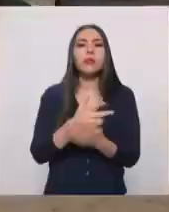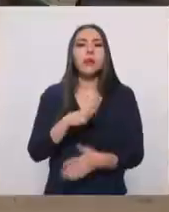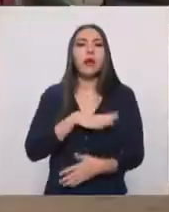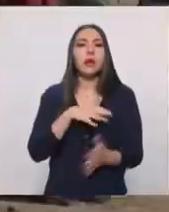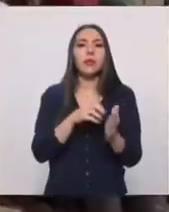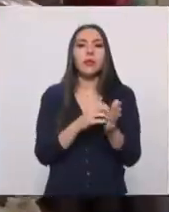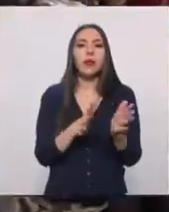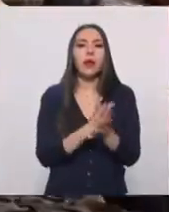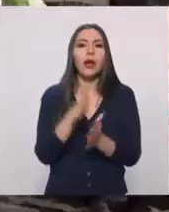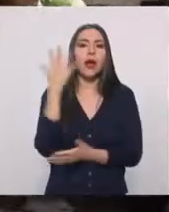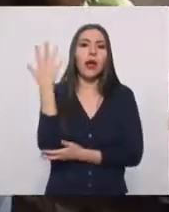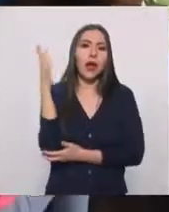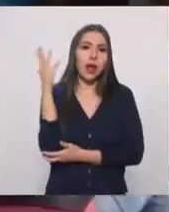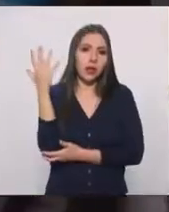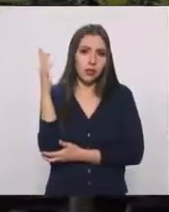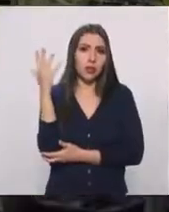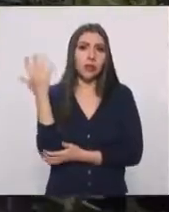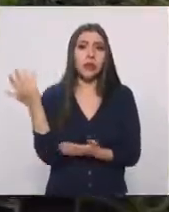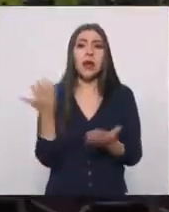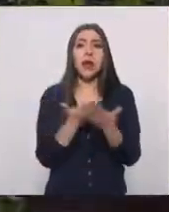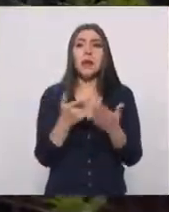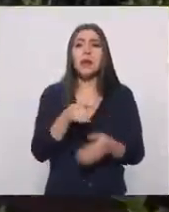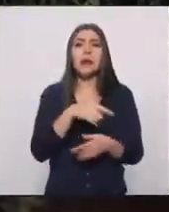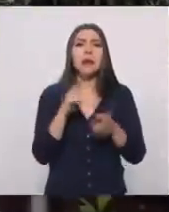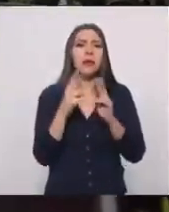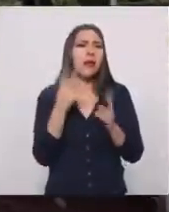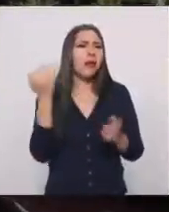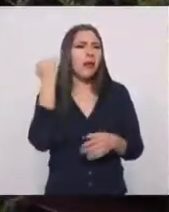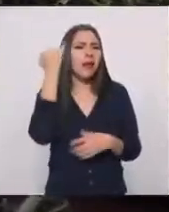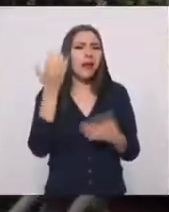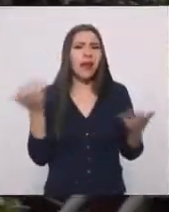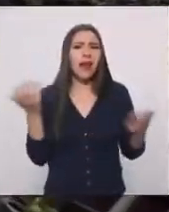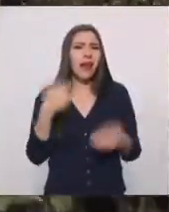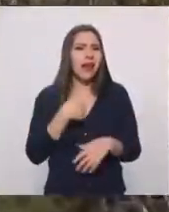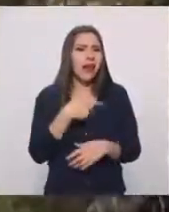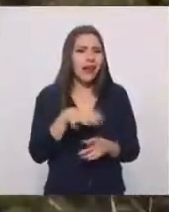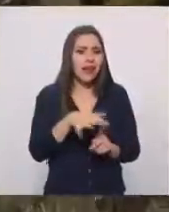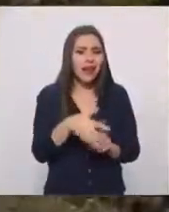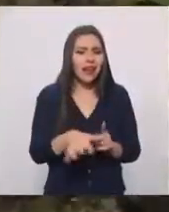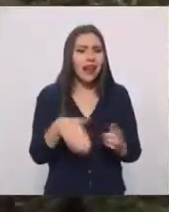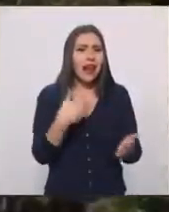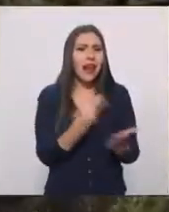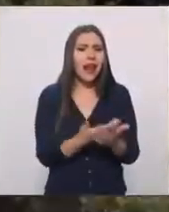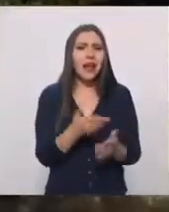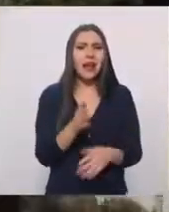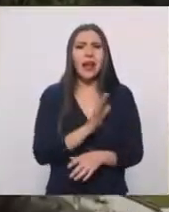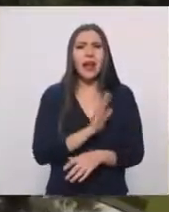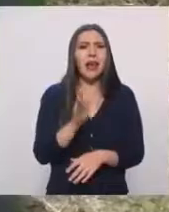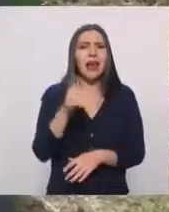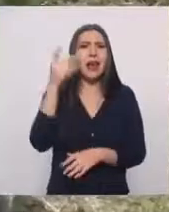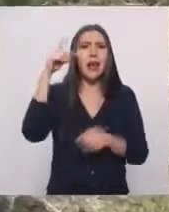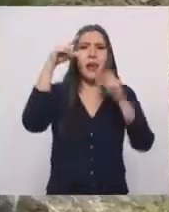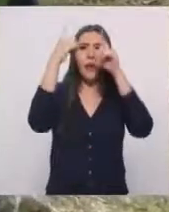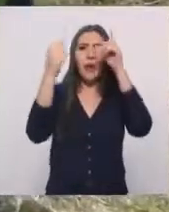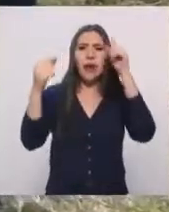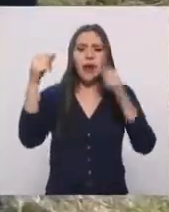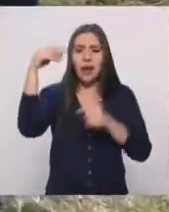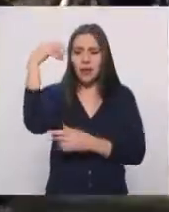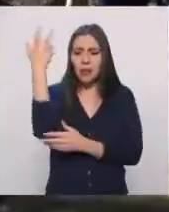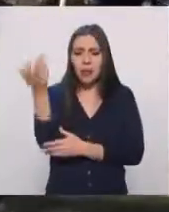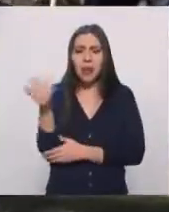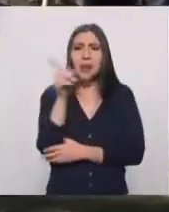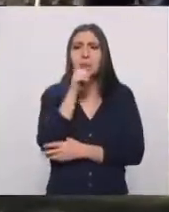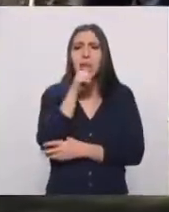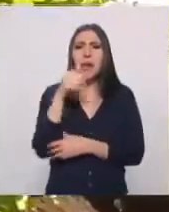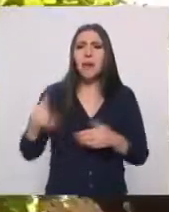muy importante saber, no es que a los vecinos se nos ocurre y decimos, ay, ya me cayeron las arbolitas, las hojitas o los